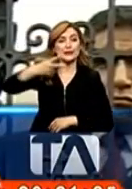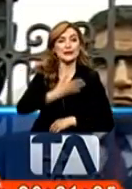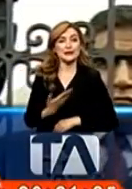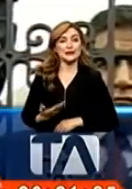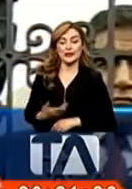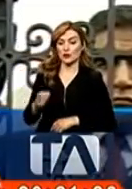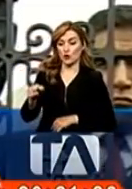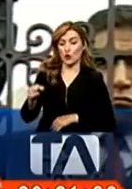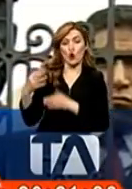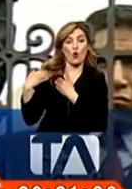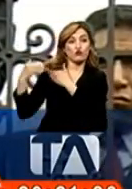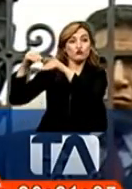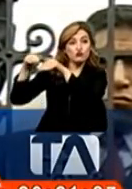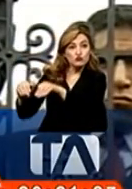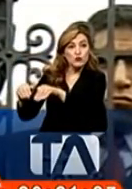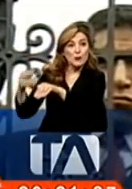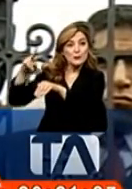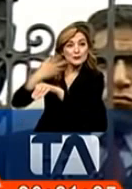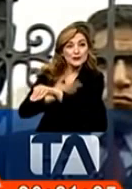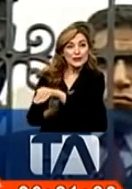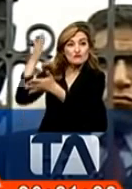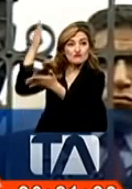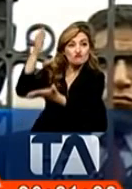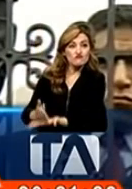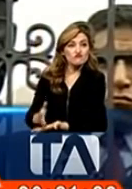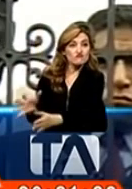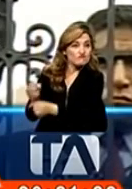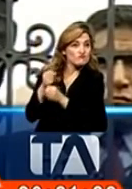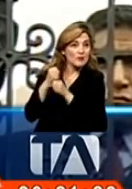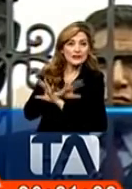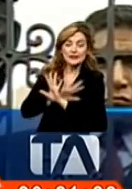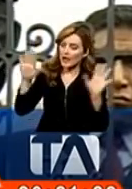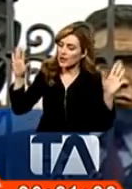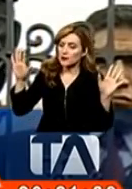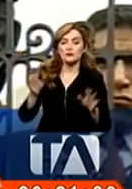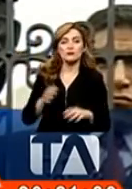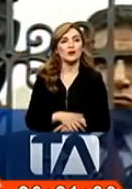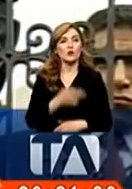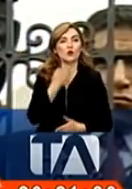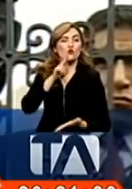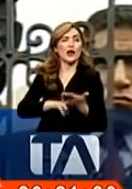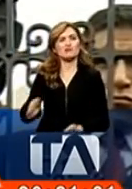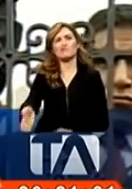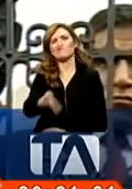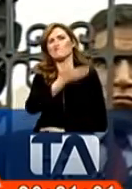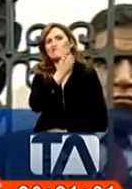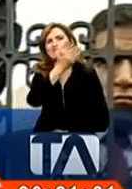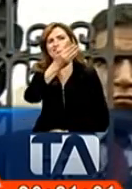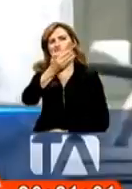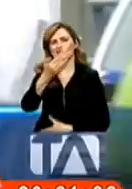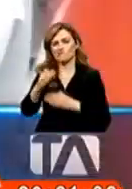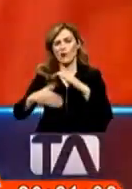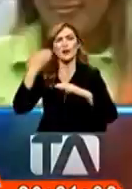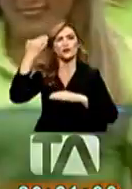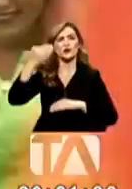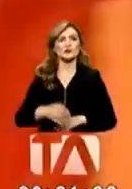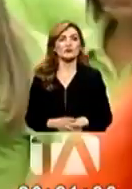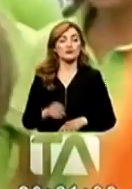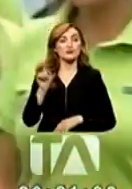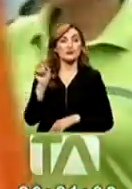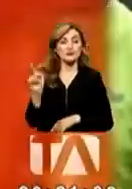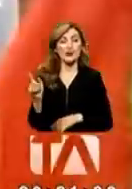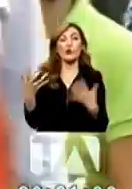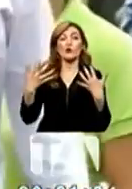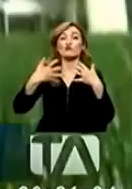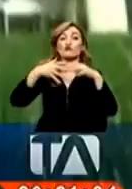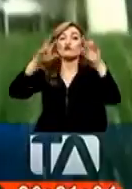que había encargado al vicepresidente de la República por una carta grosera que nos envió. Glass había sido